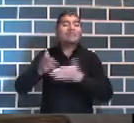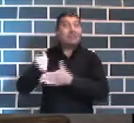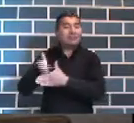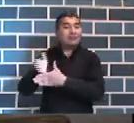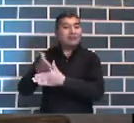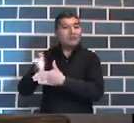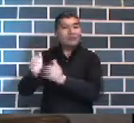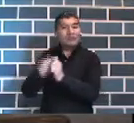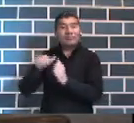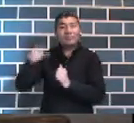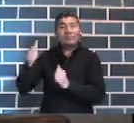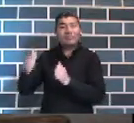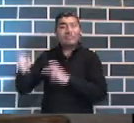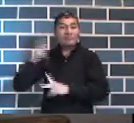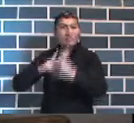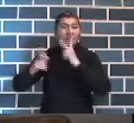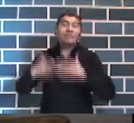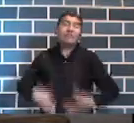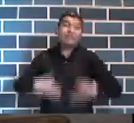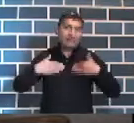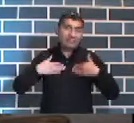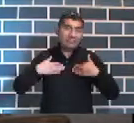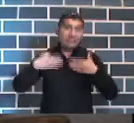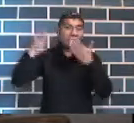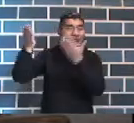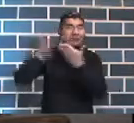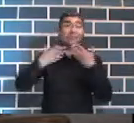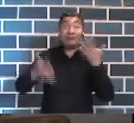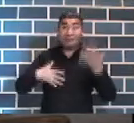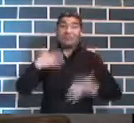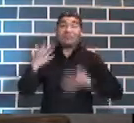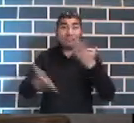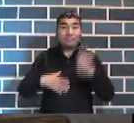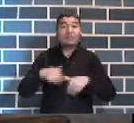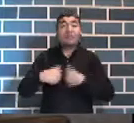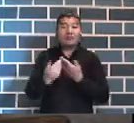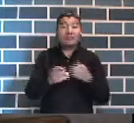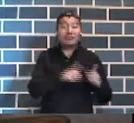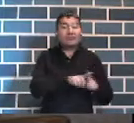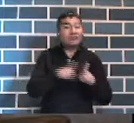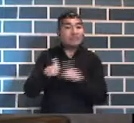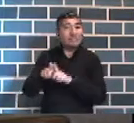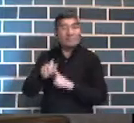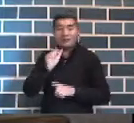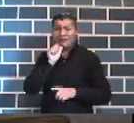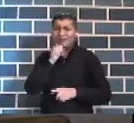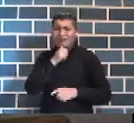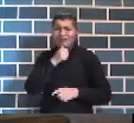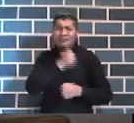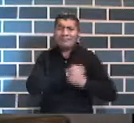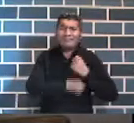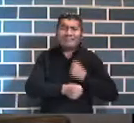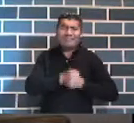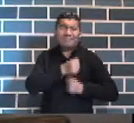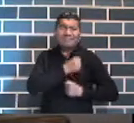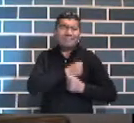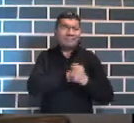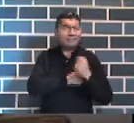con los demás en la vida y lo que nos da alegría como también de lo que nos hace sufrir